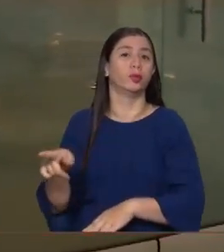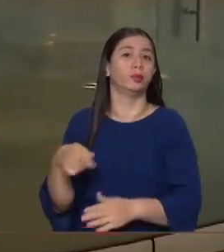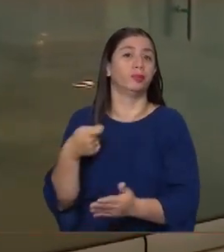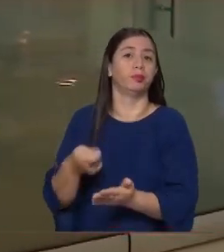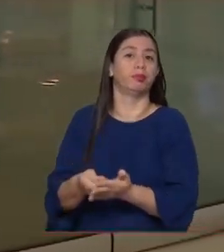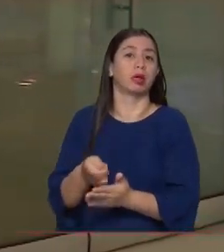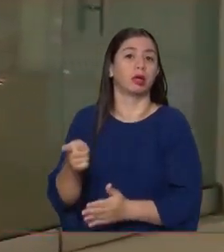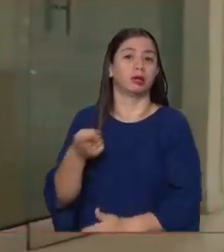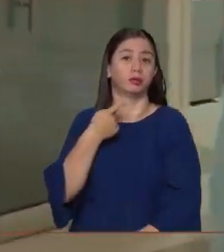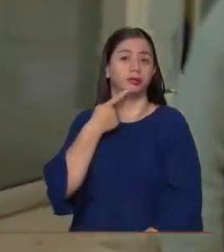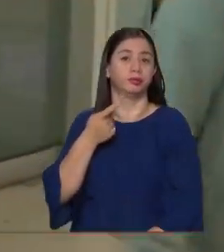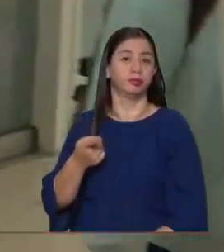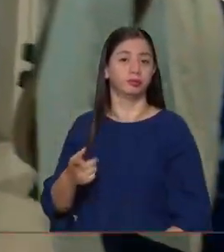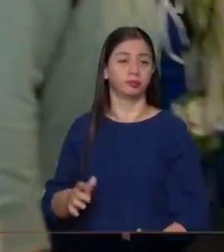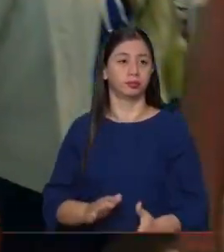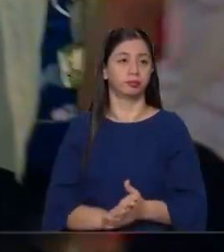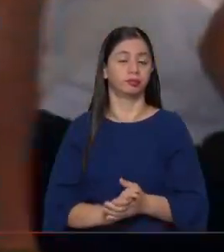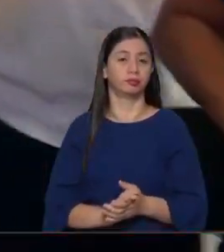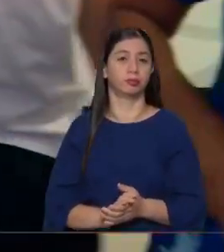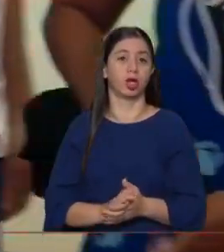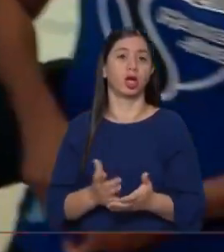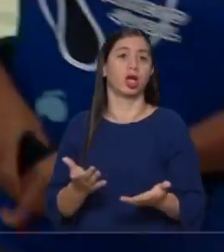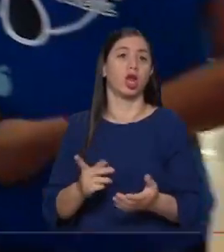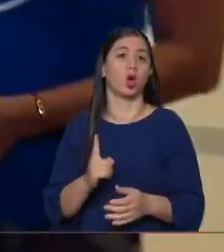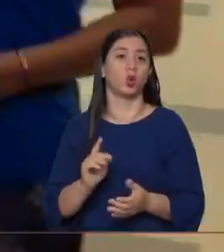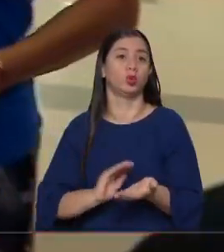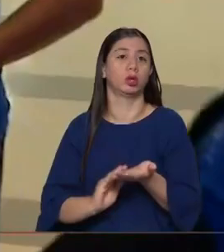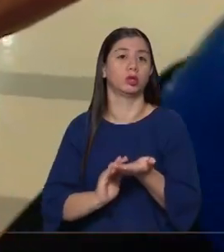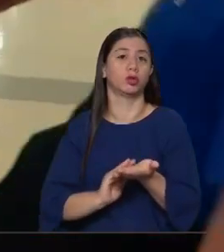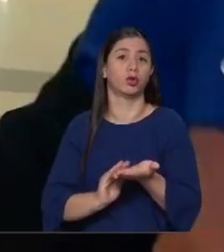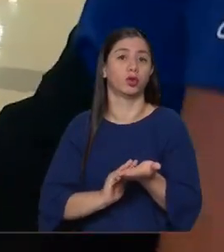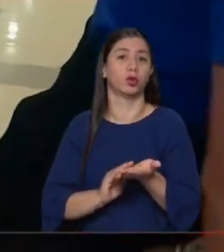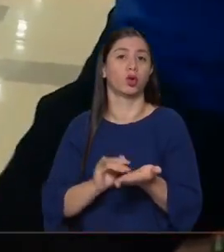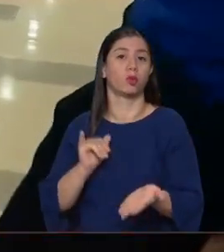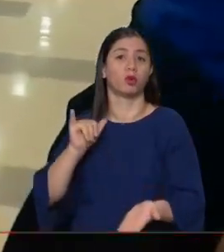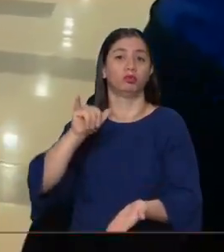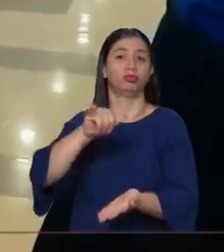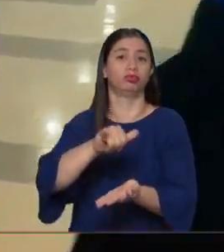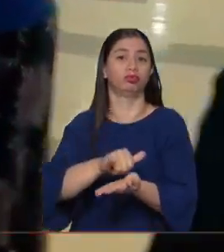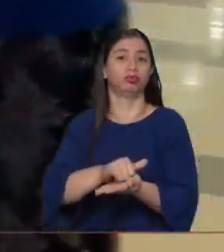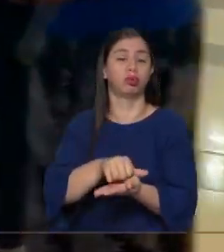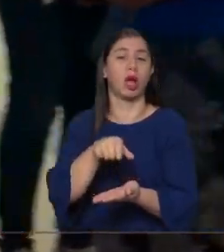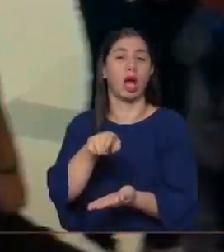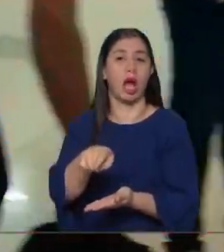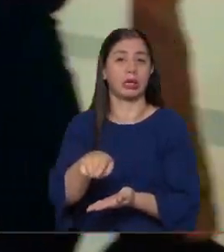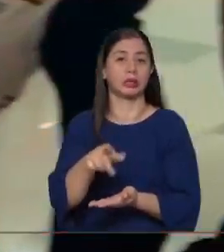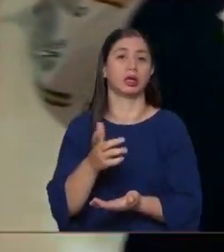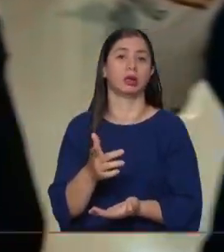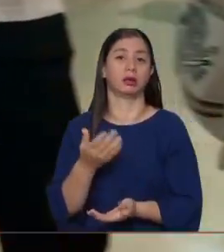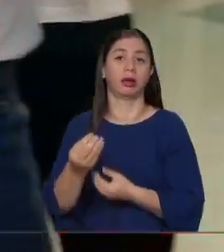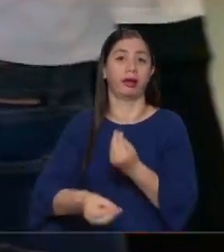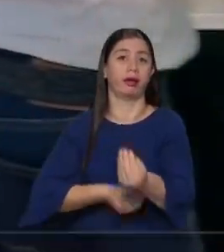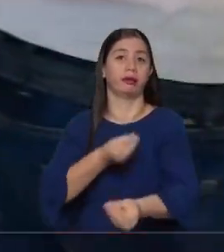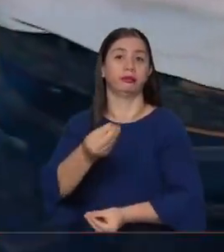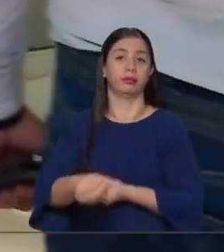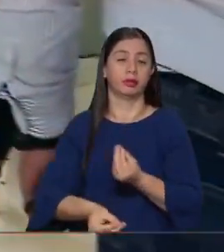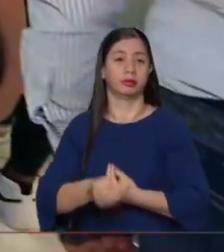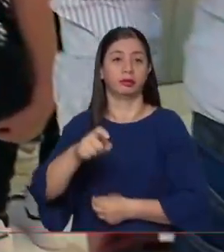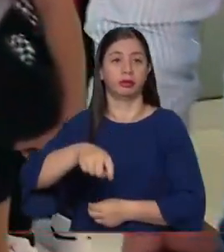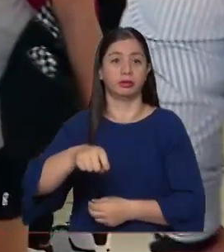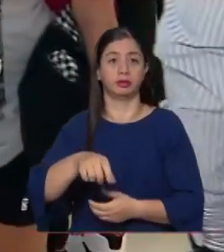decían, pero era la única manera de poder llegar a lo que nosotros tenemos que hacer, ¿no? Es una